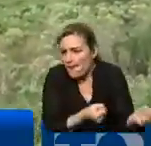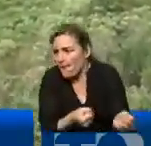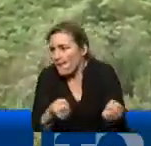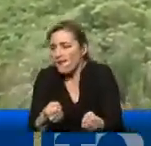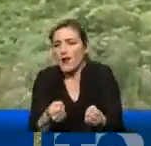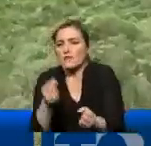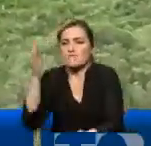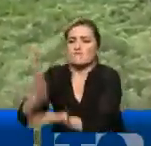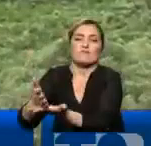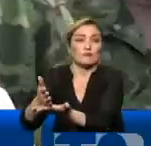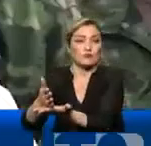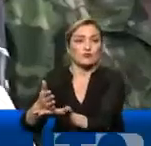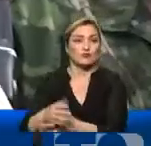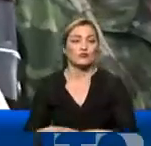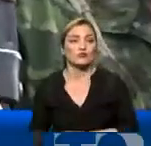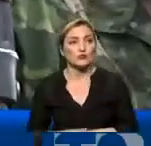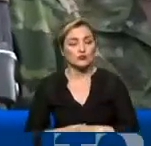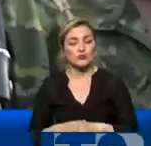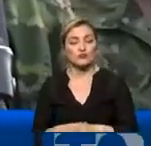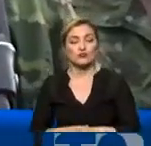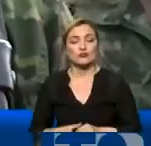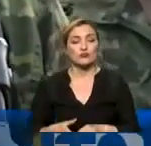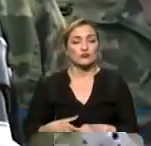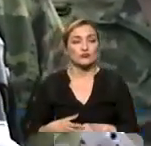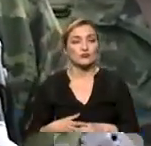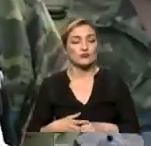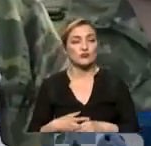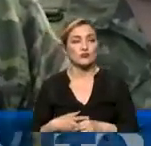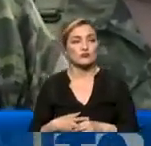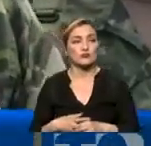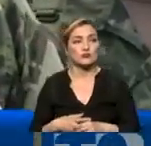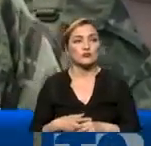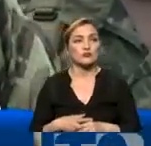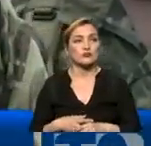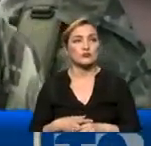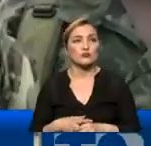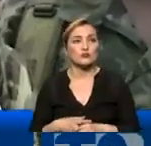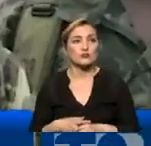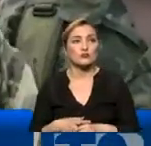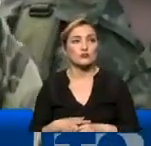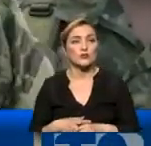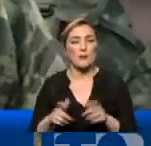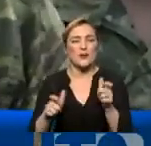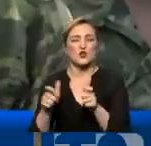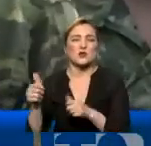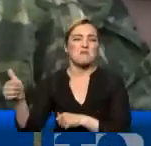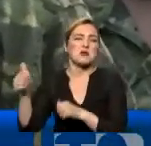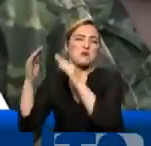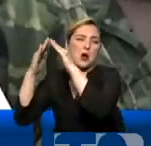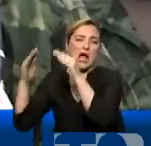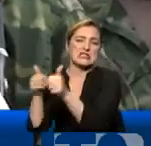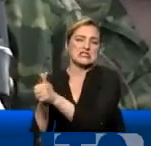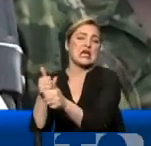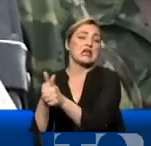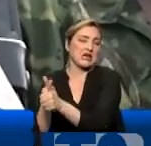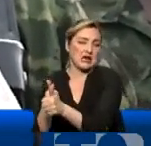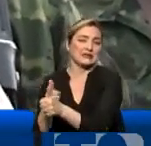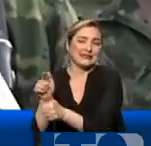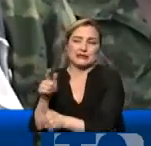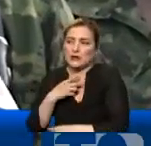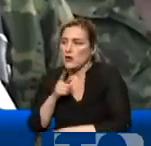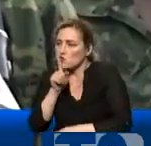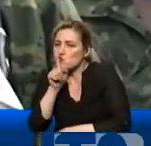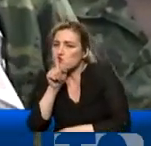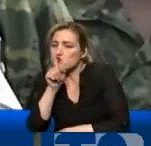clandestinamente son vinculados no parte gente de aquí parte gente que todavía